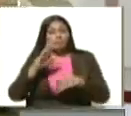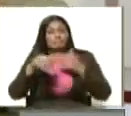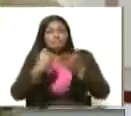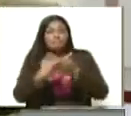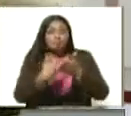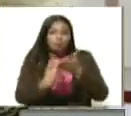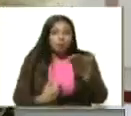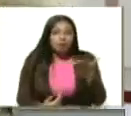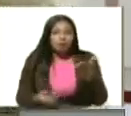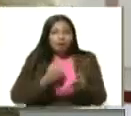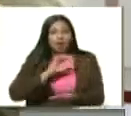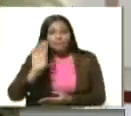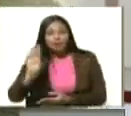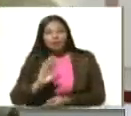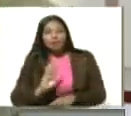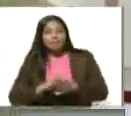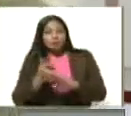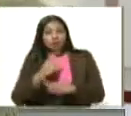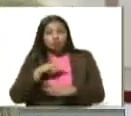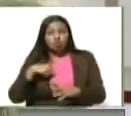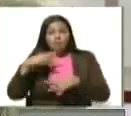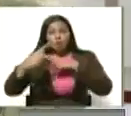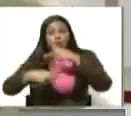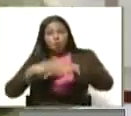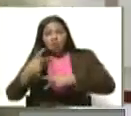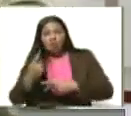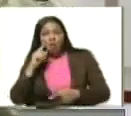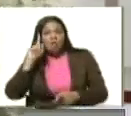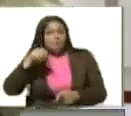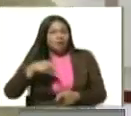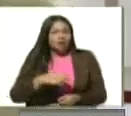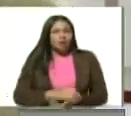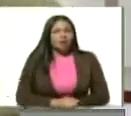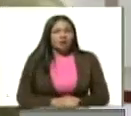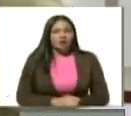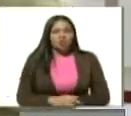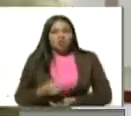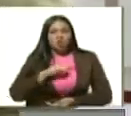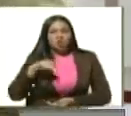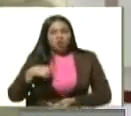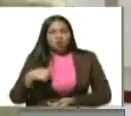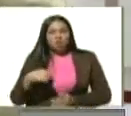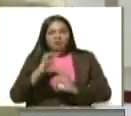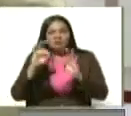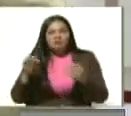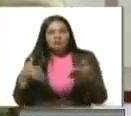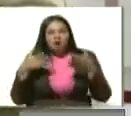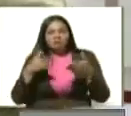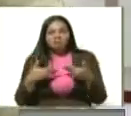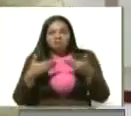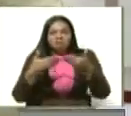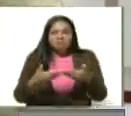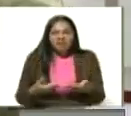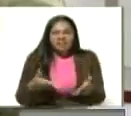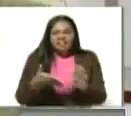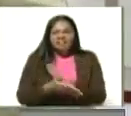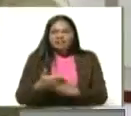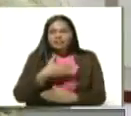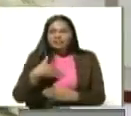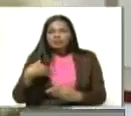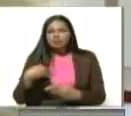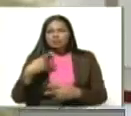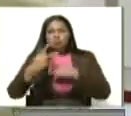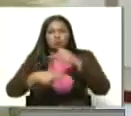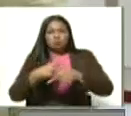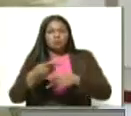nuestras propuestas a la patria, porque somos seres productivos también y queremos estar y contribuir a todo lo que es el aparato productivo